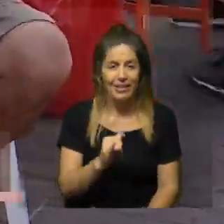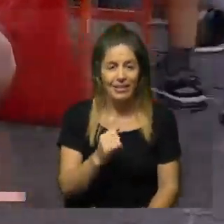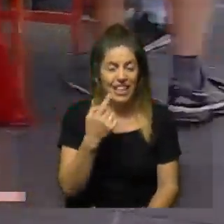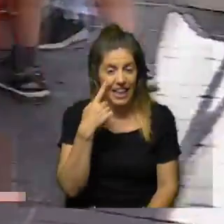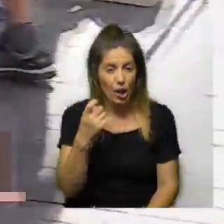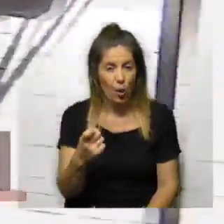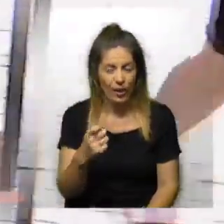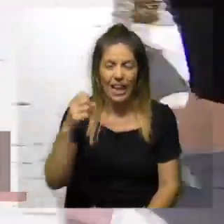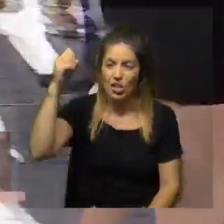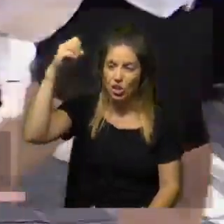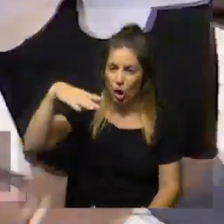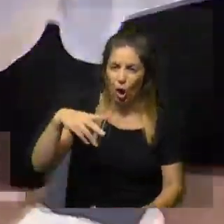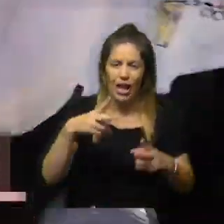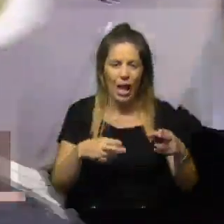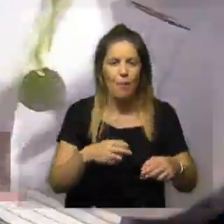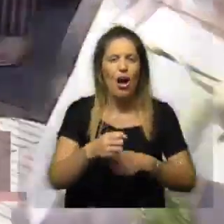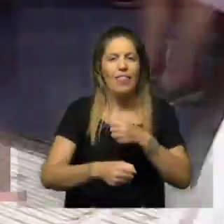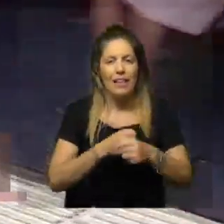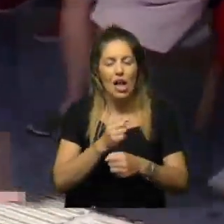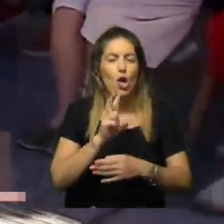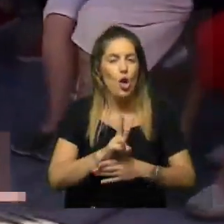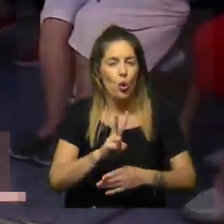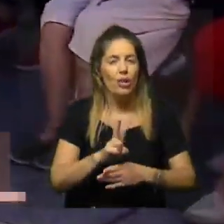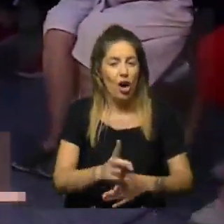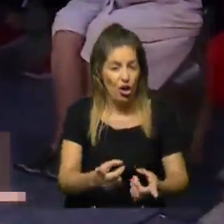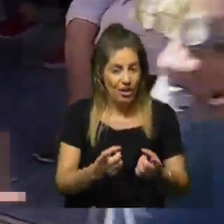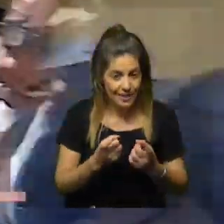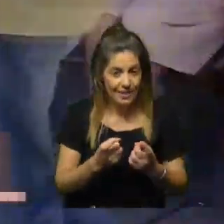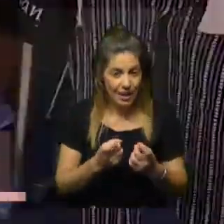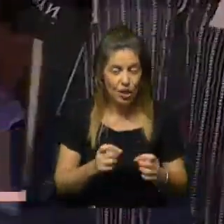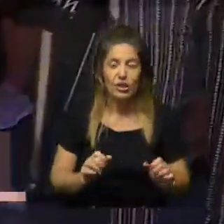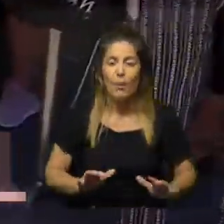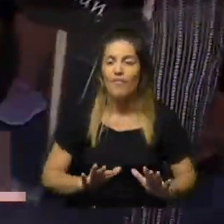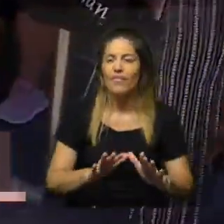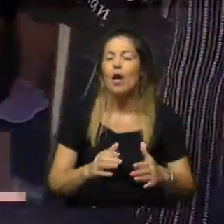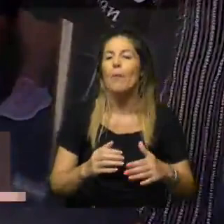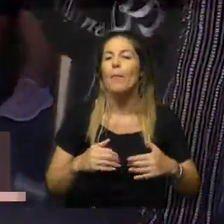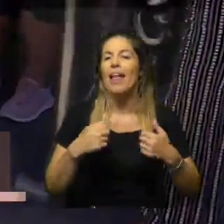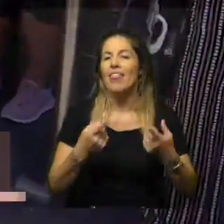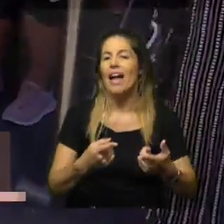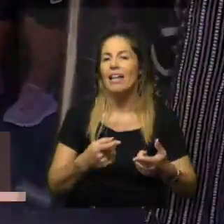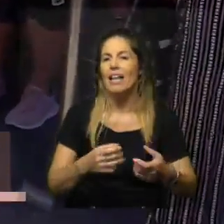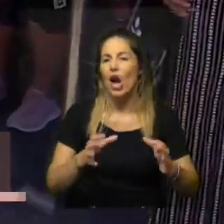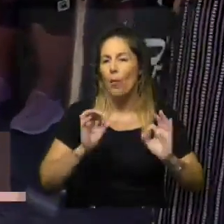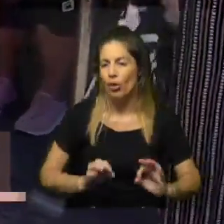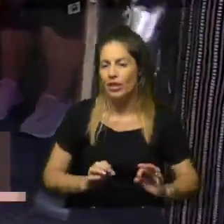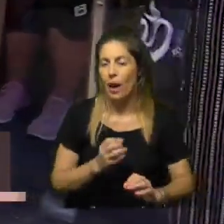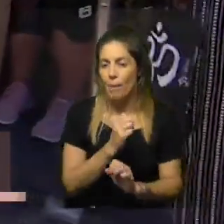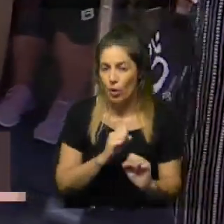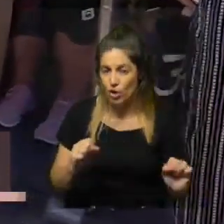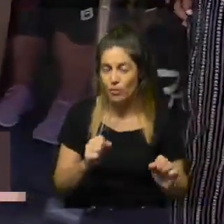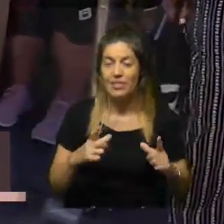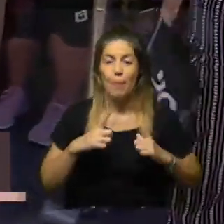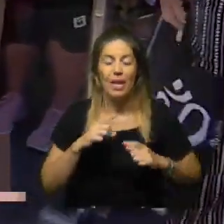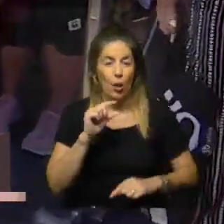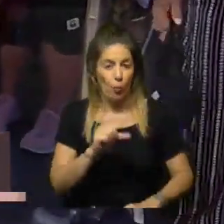cuenta el sol y la época del año y los cuidados que hay que tener, estamos tratando de brindarle a la gente la mayor comodidad posible mientras se espera un